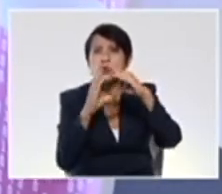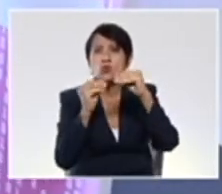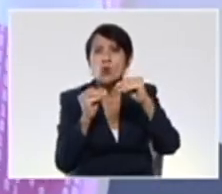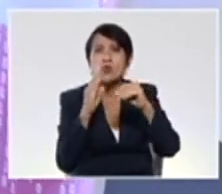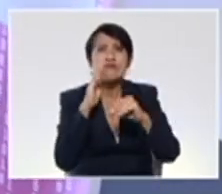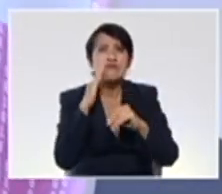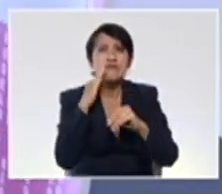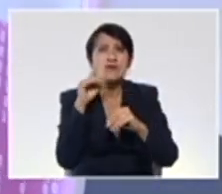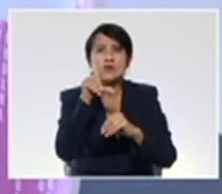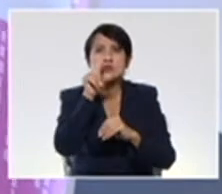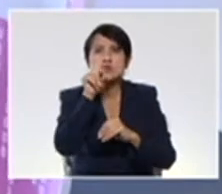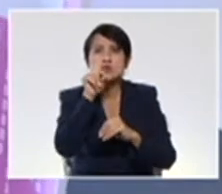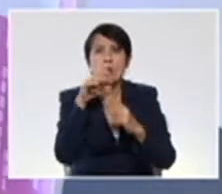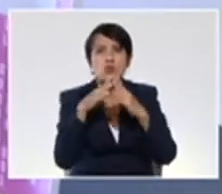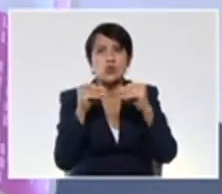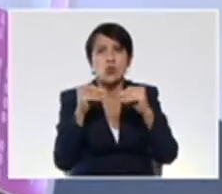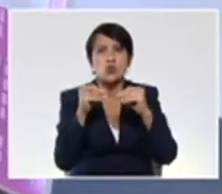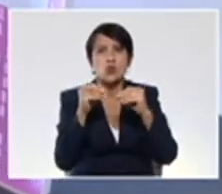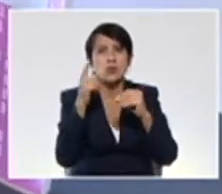y Facebook a través de